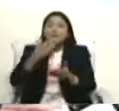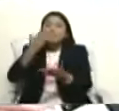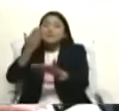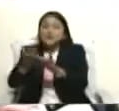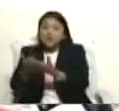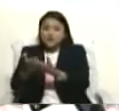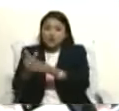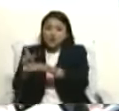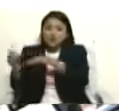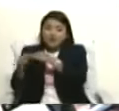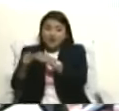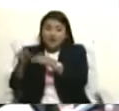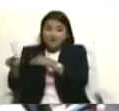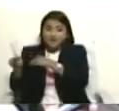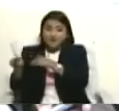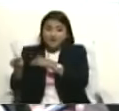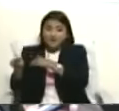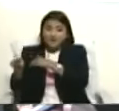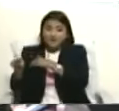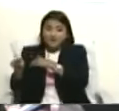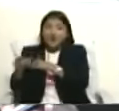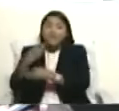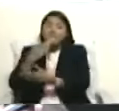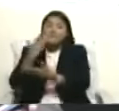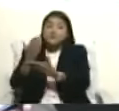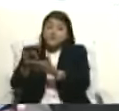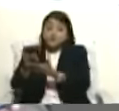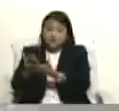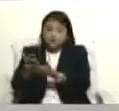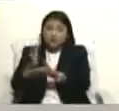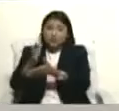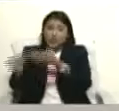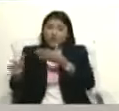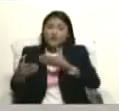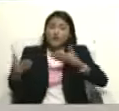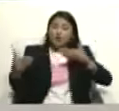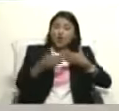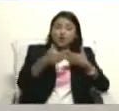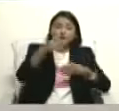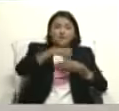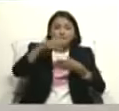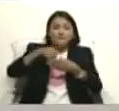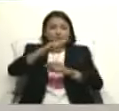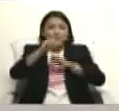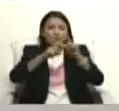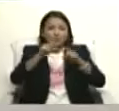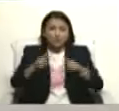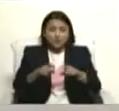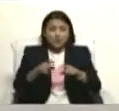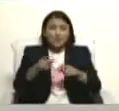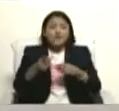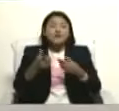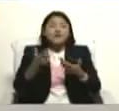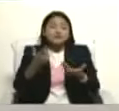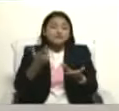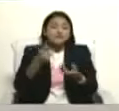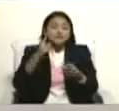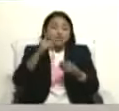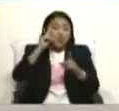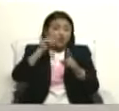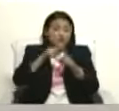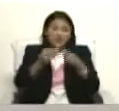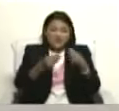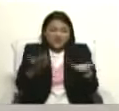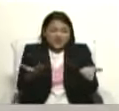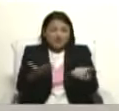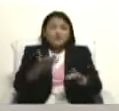requeridas por la República Cooperativa de Guyana contra el referéndum consultivo previsto para este